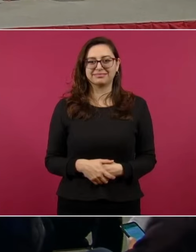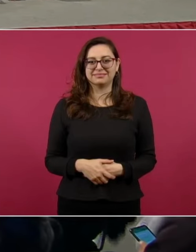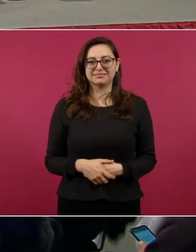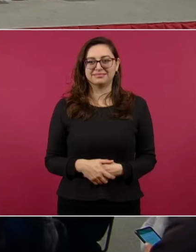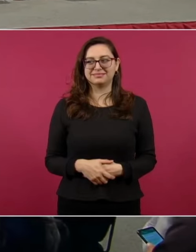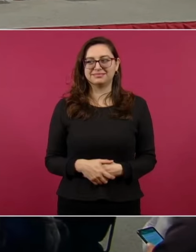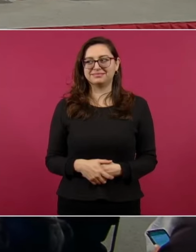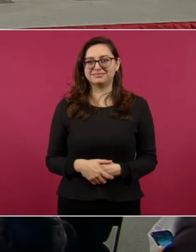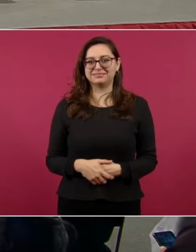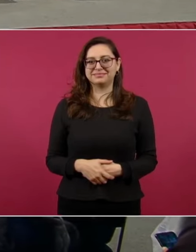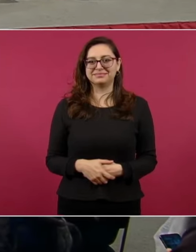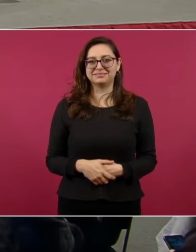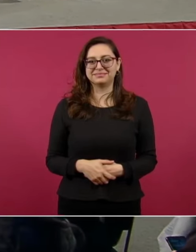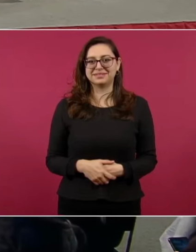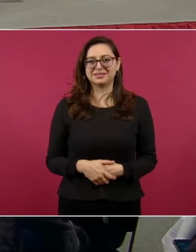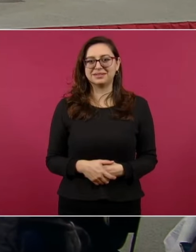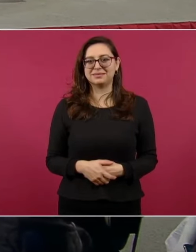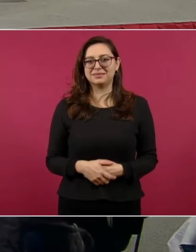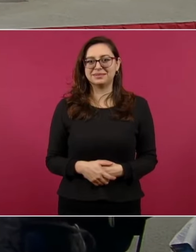lo que da la